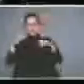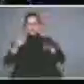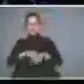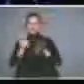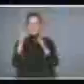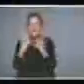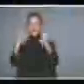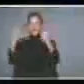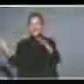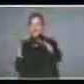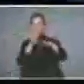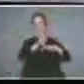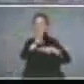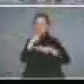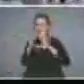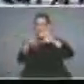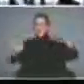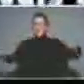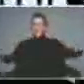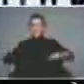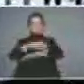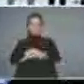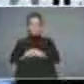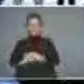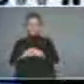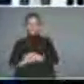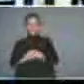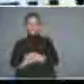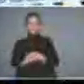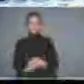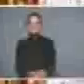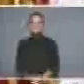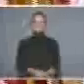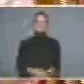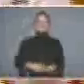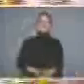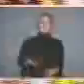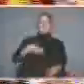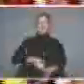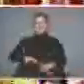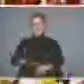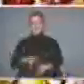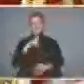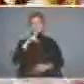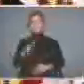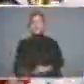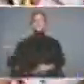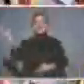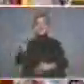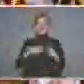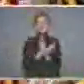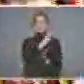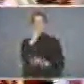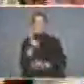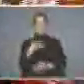grada unidos por la amistad. Son nuestra cantera. Las chumberas, esta palma. Valeriana, el San Juan